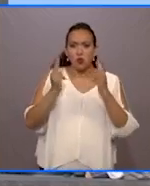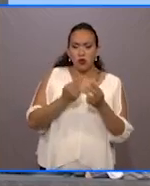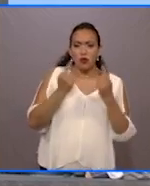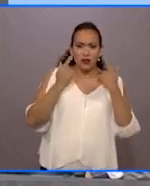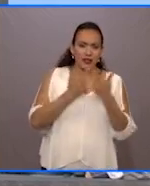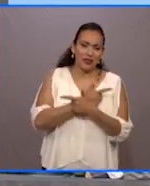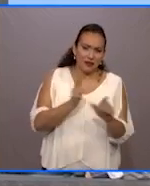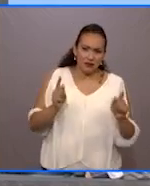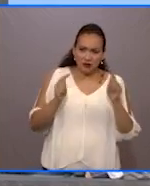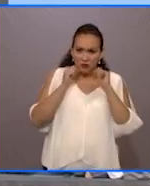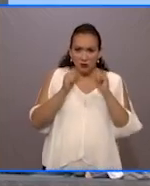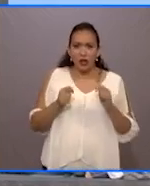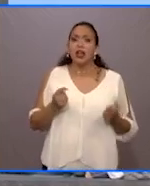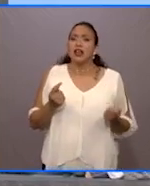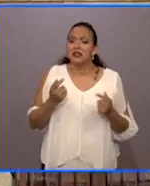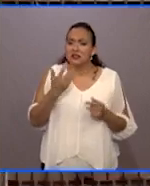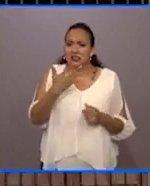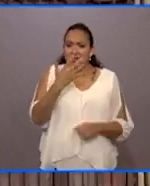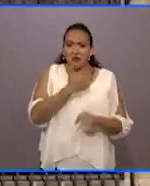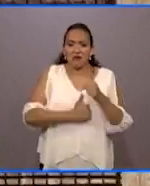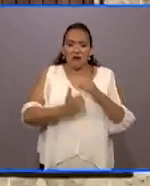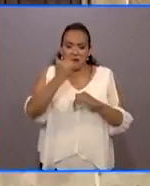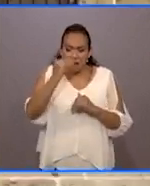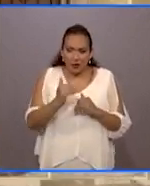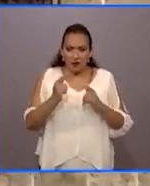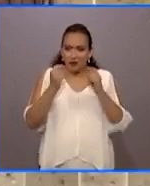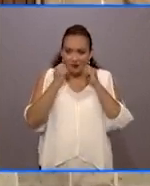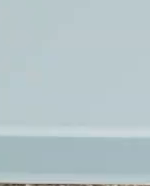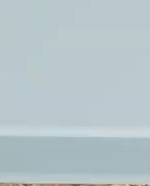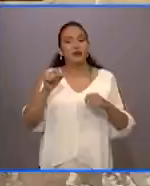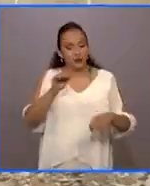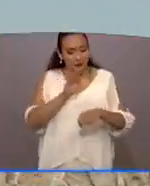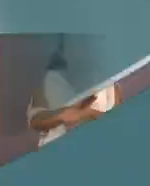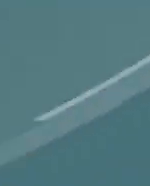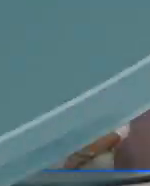hayan tenido 5 años viviendo juntos.